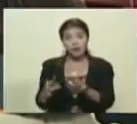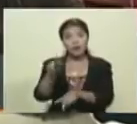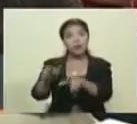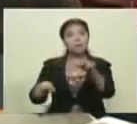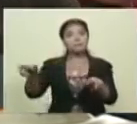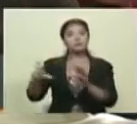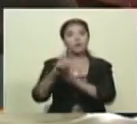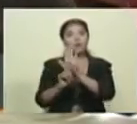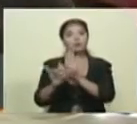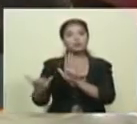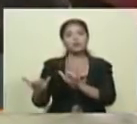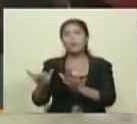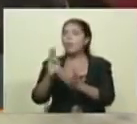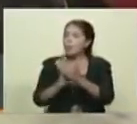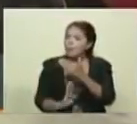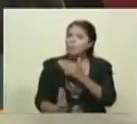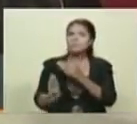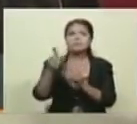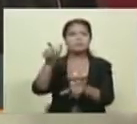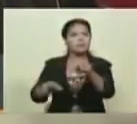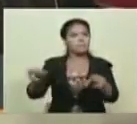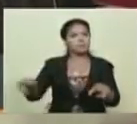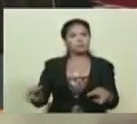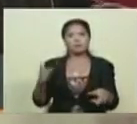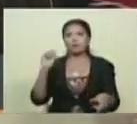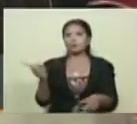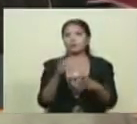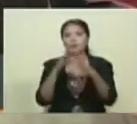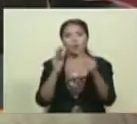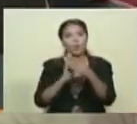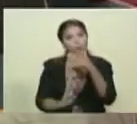constituyentes, los más humildes de los humildes,